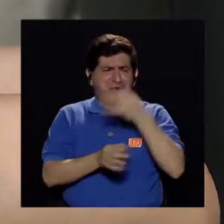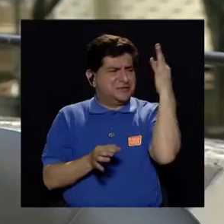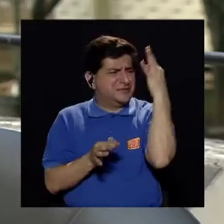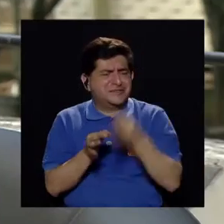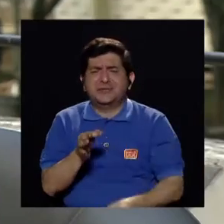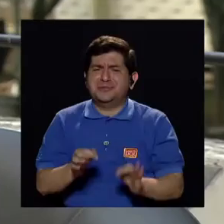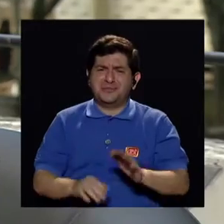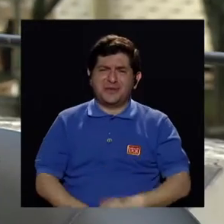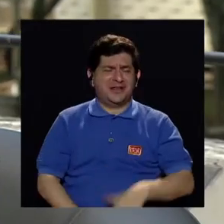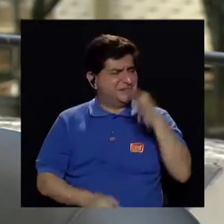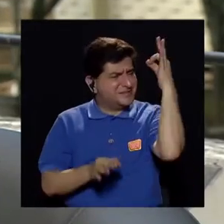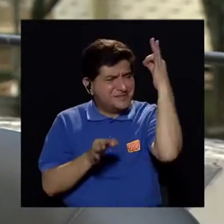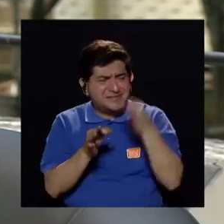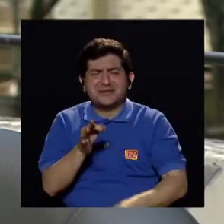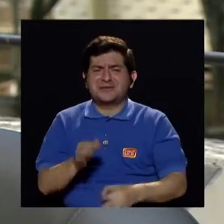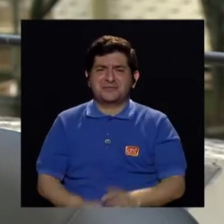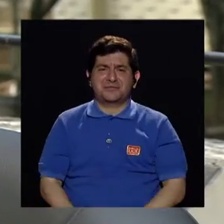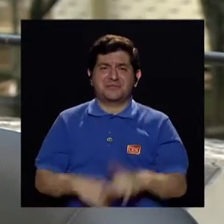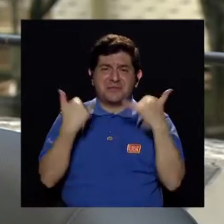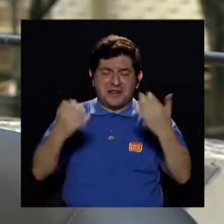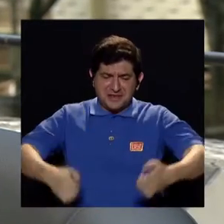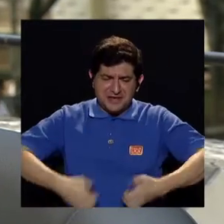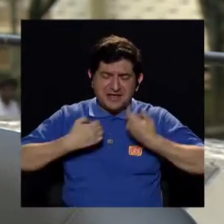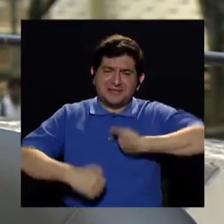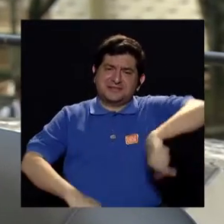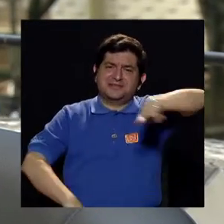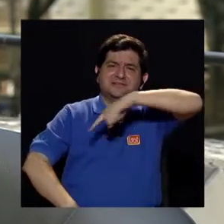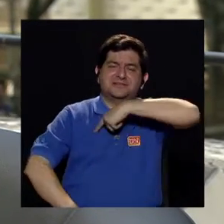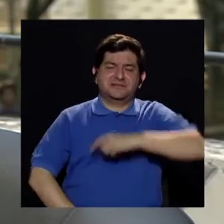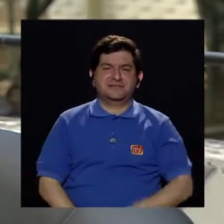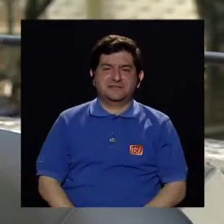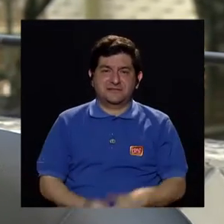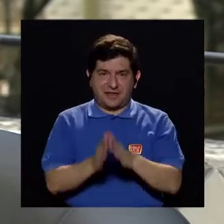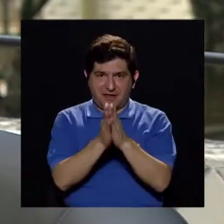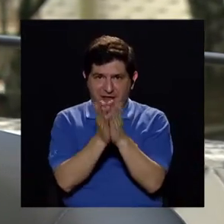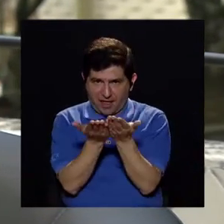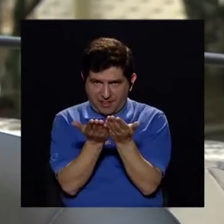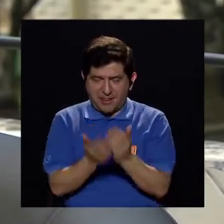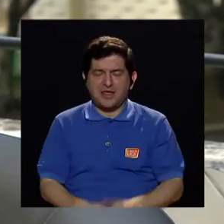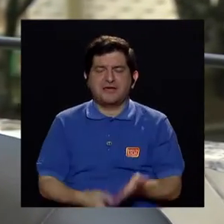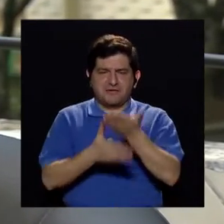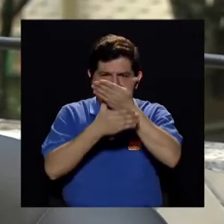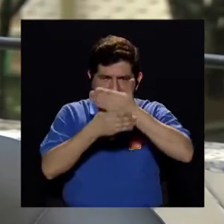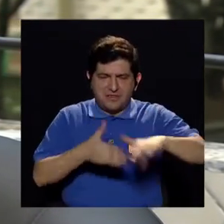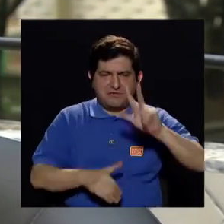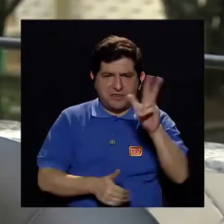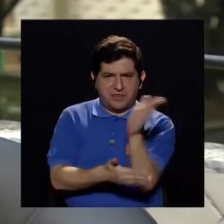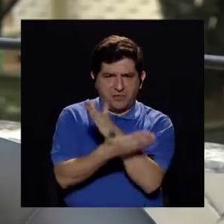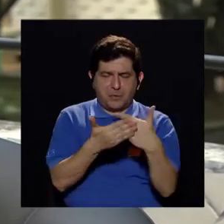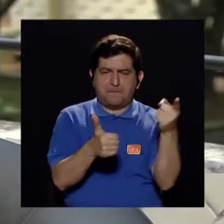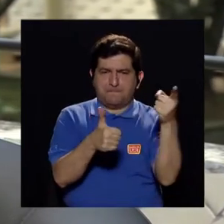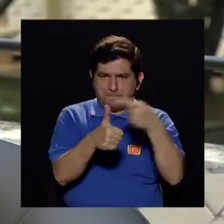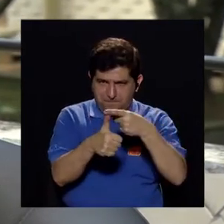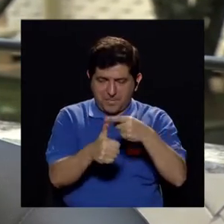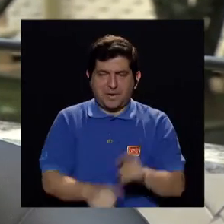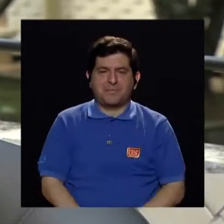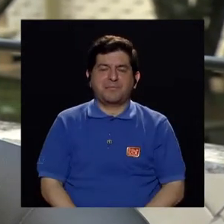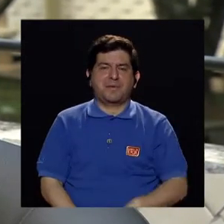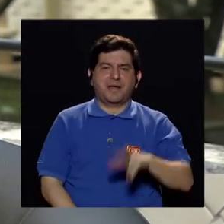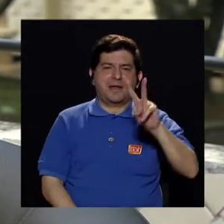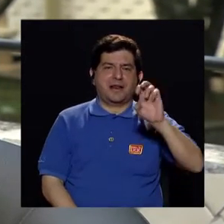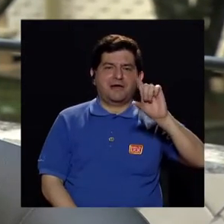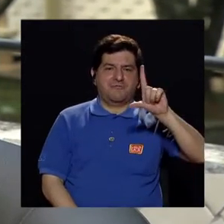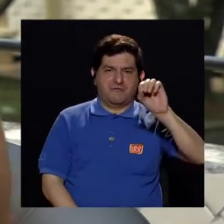simple, es muy simple y ya existe en nosotros. Entonces el libro lo dividí en tres partes. La primera parte es el